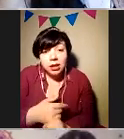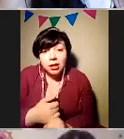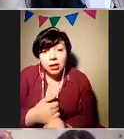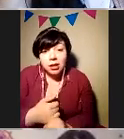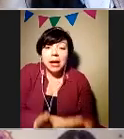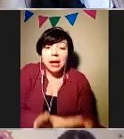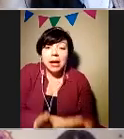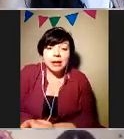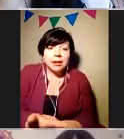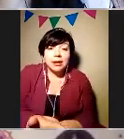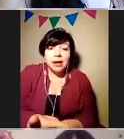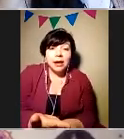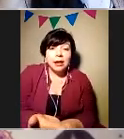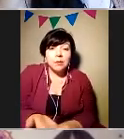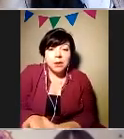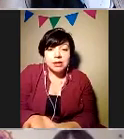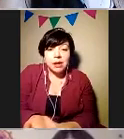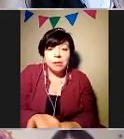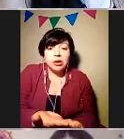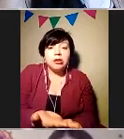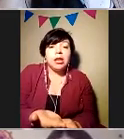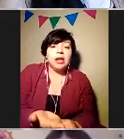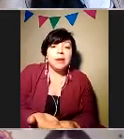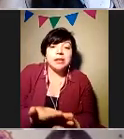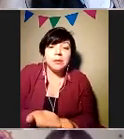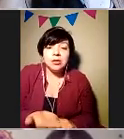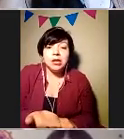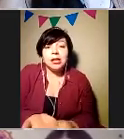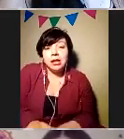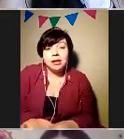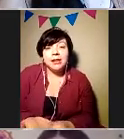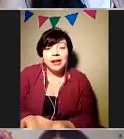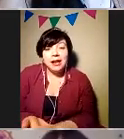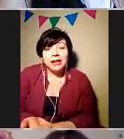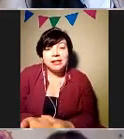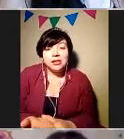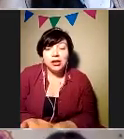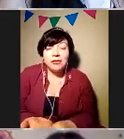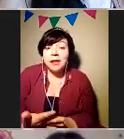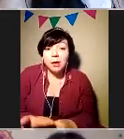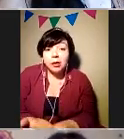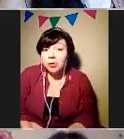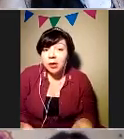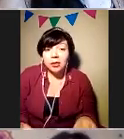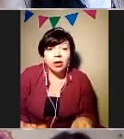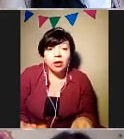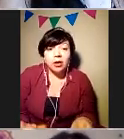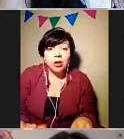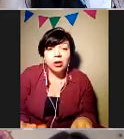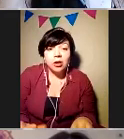y están los accionistas, en el fondo invierten en estas empresas, pero que no tiene participación directa en las decisiones fuera de lo